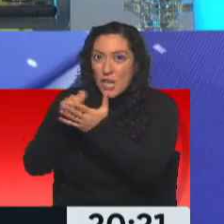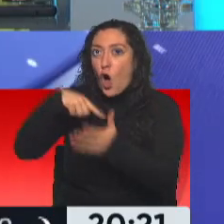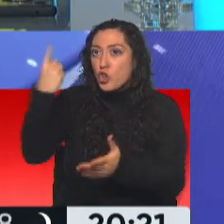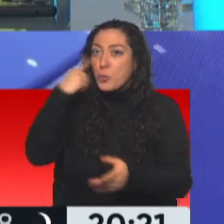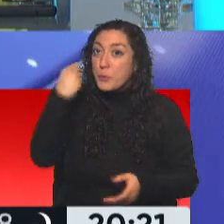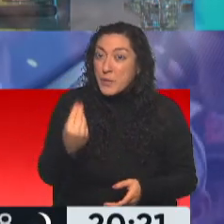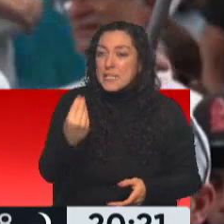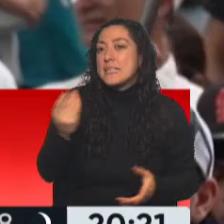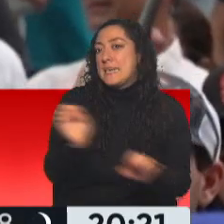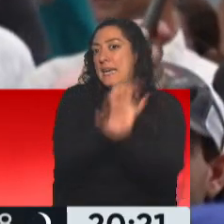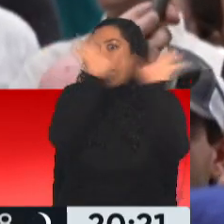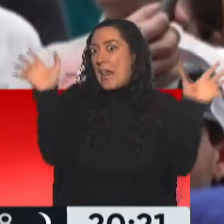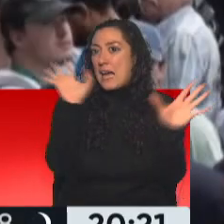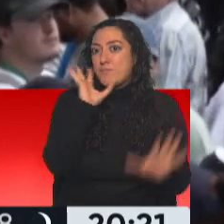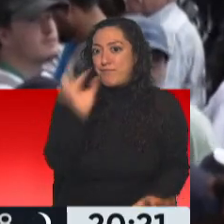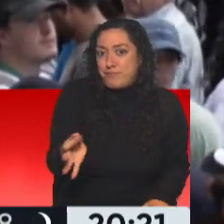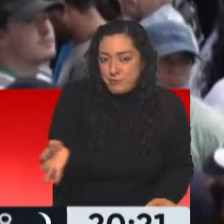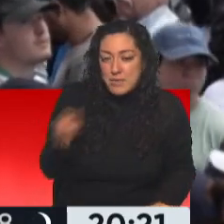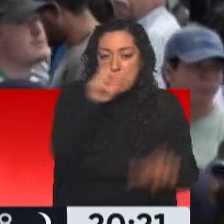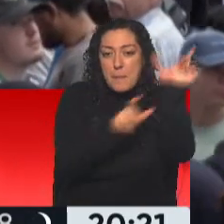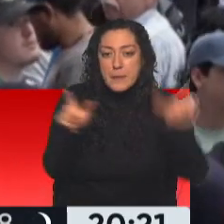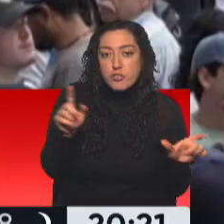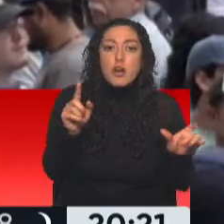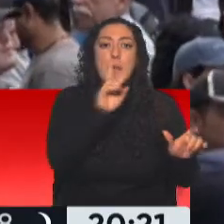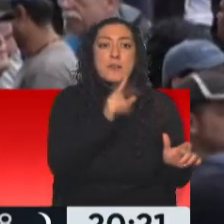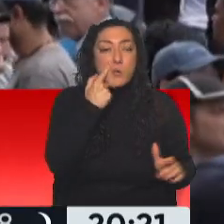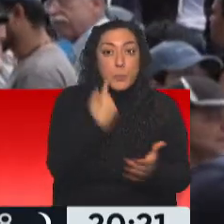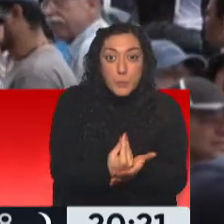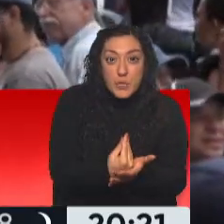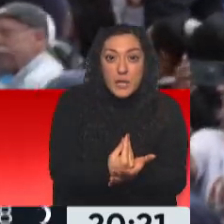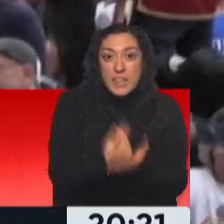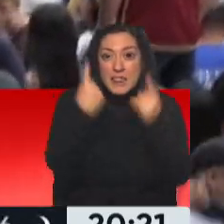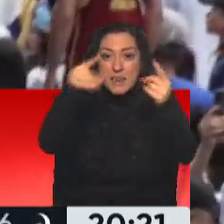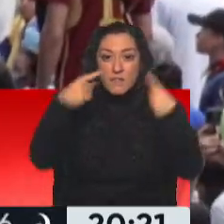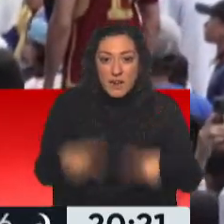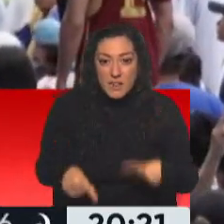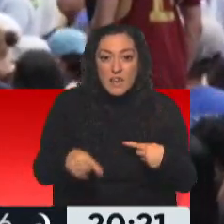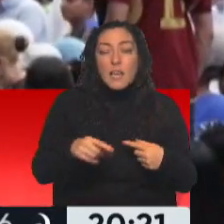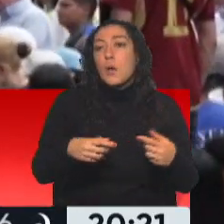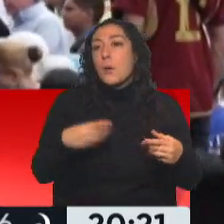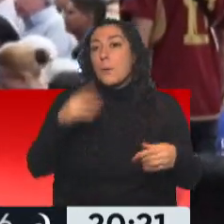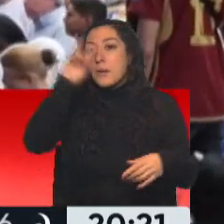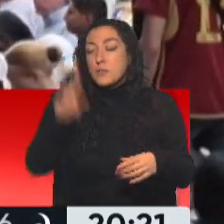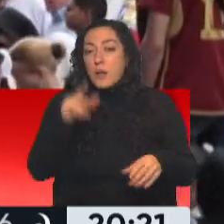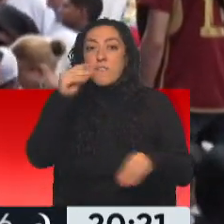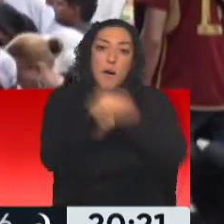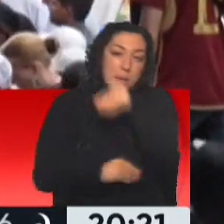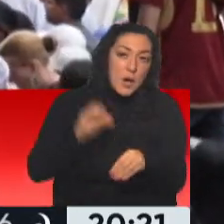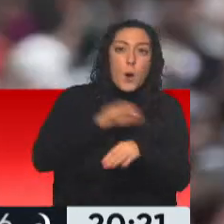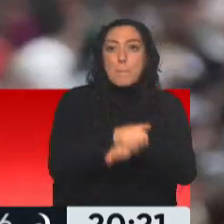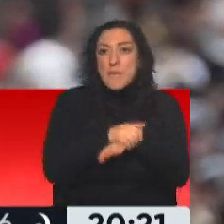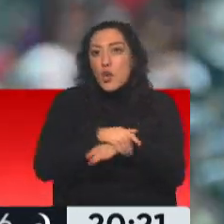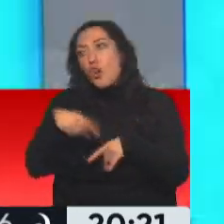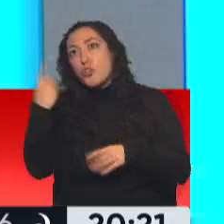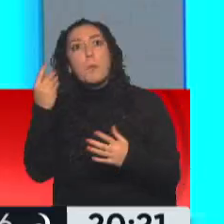cuando hablas con los venezolanos allá, ¿no? Los que quedaron, es casi cada familia venezolana tiene un amigo o tiene un familiar que está fuera.